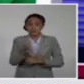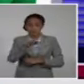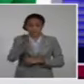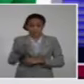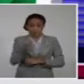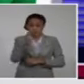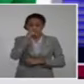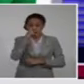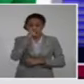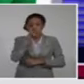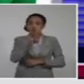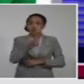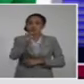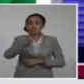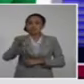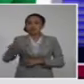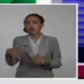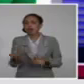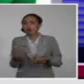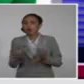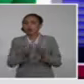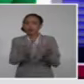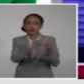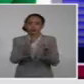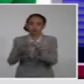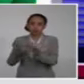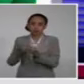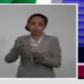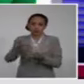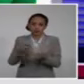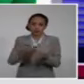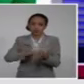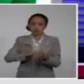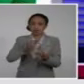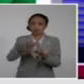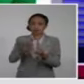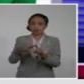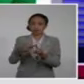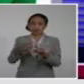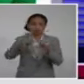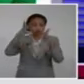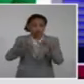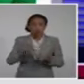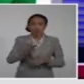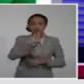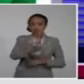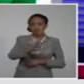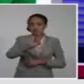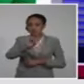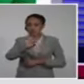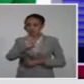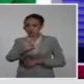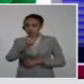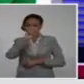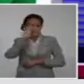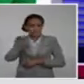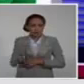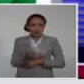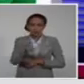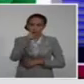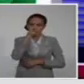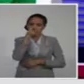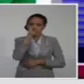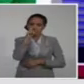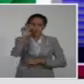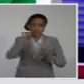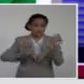contactos de casos confirmados. Ya se acumulan 578 menores de 1 año que han sido